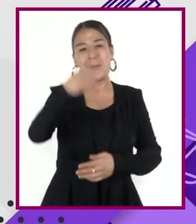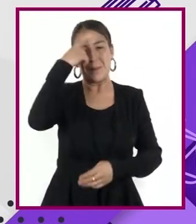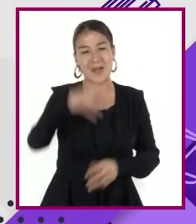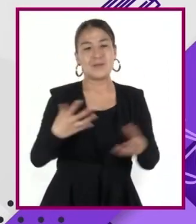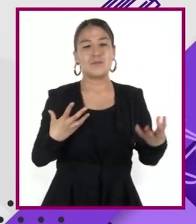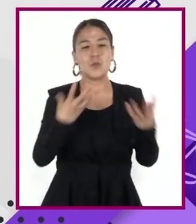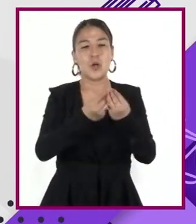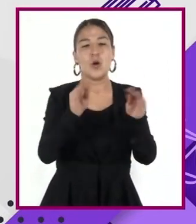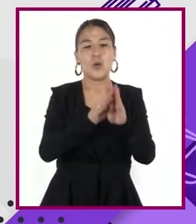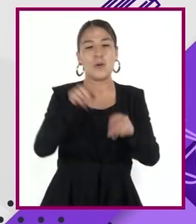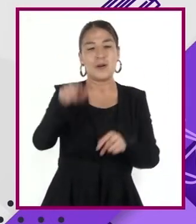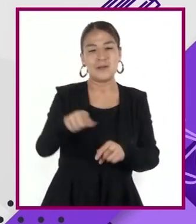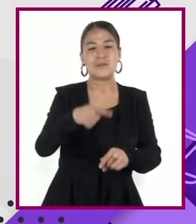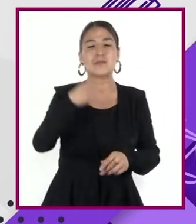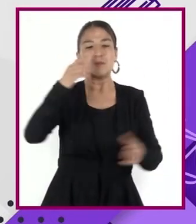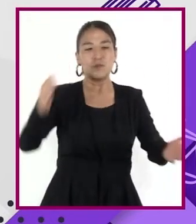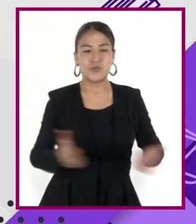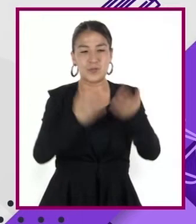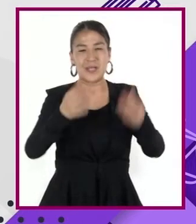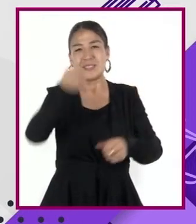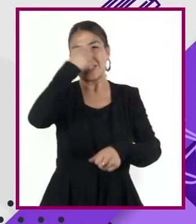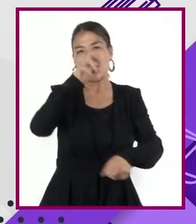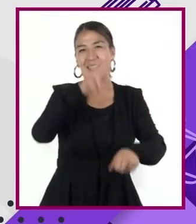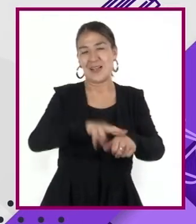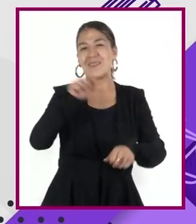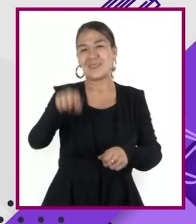como secretario general de la OEA.